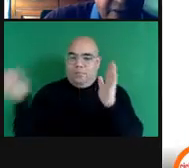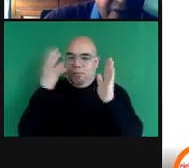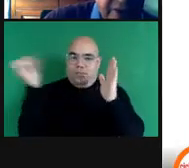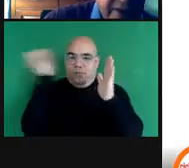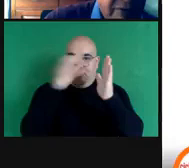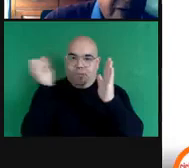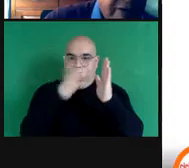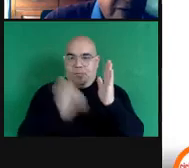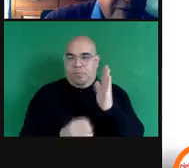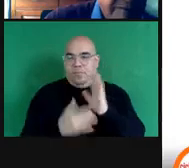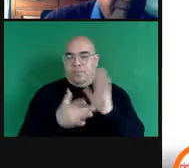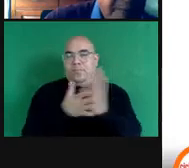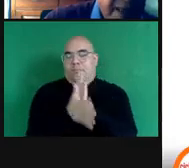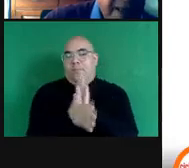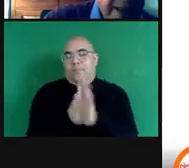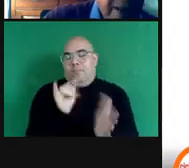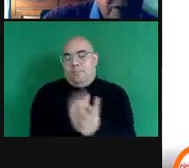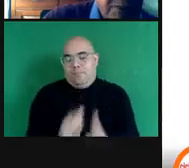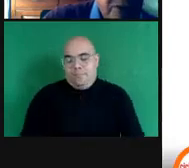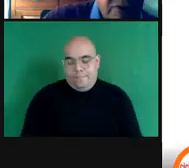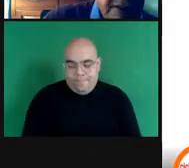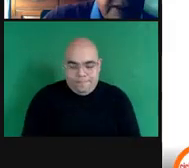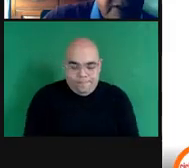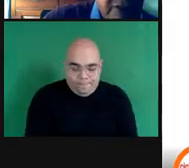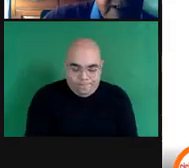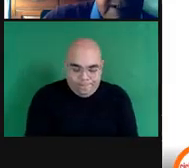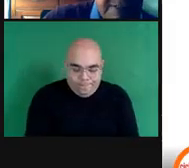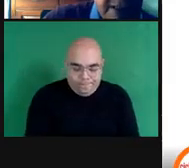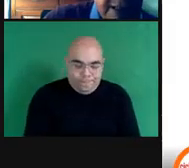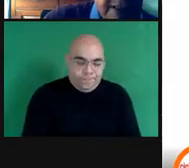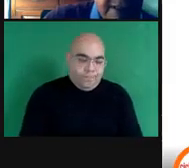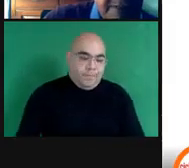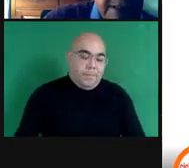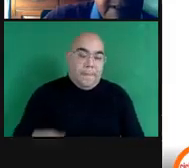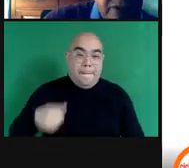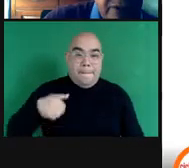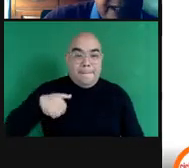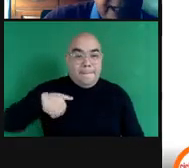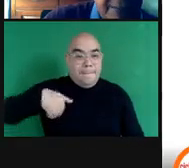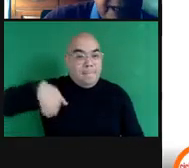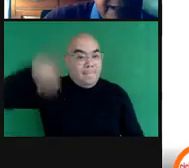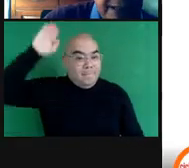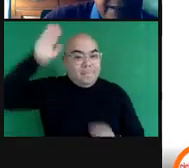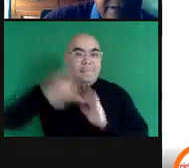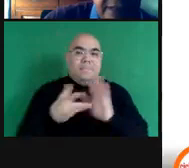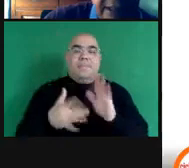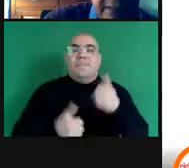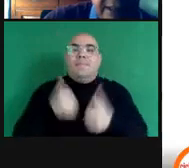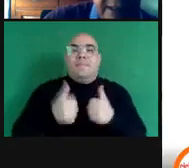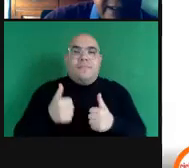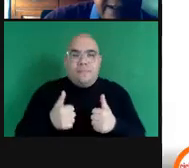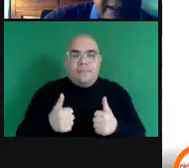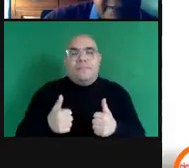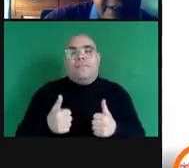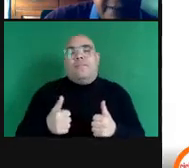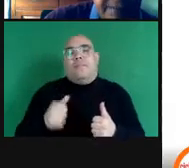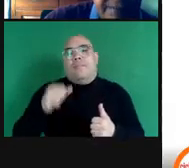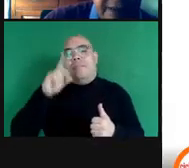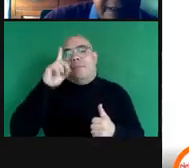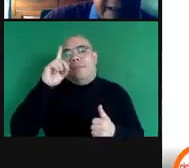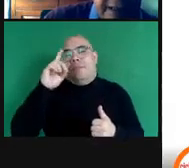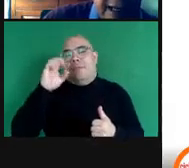haber un trabajo de laboratorio. Los productos más habituales para limpieza son decapantes, que llaman el rince